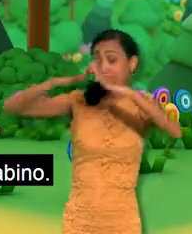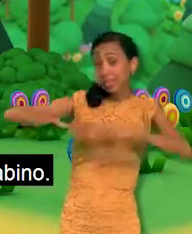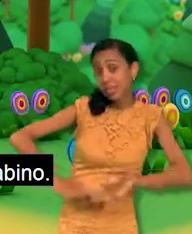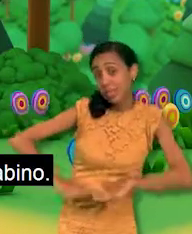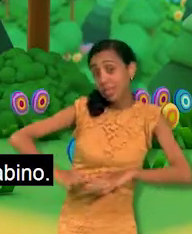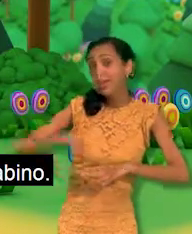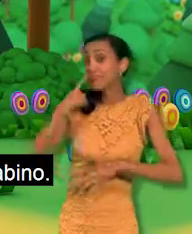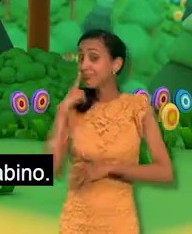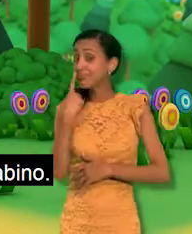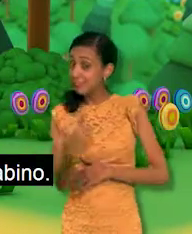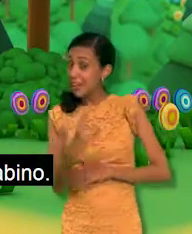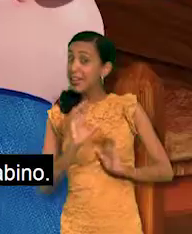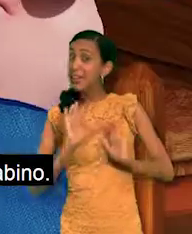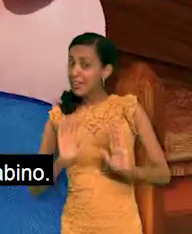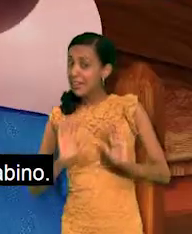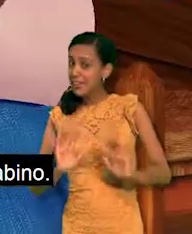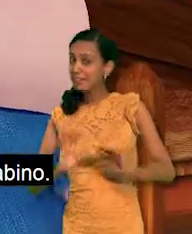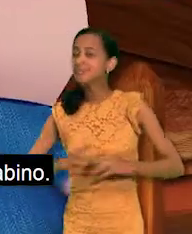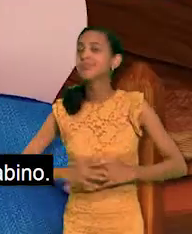les desguavino.